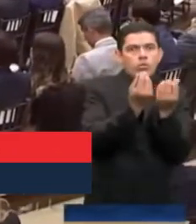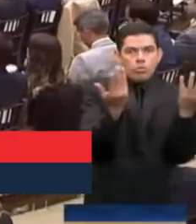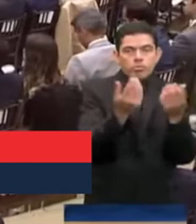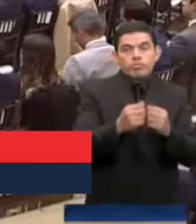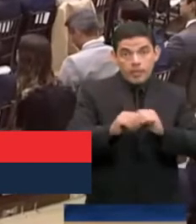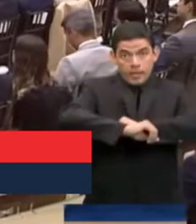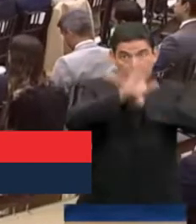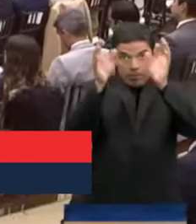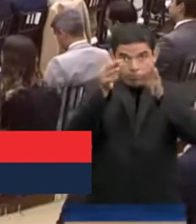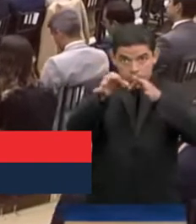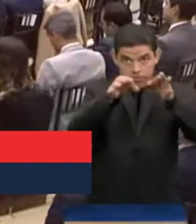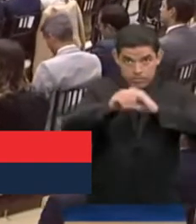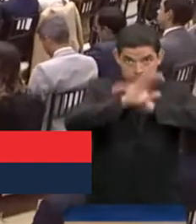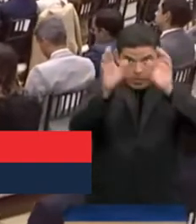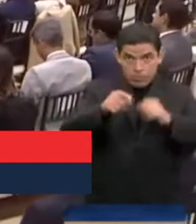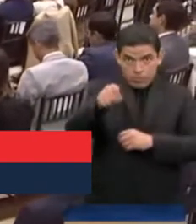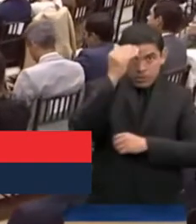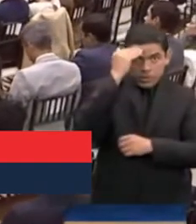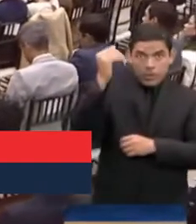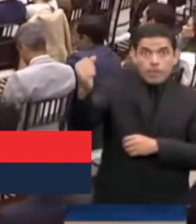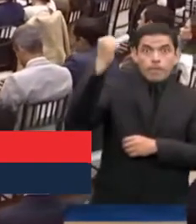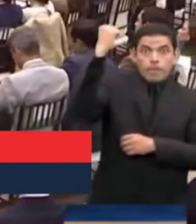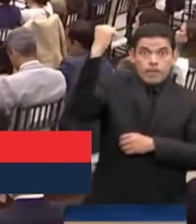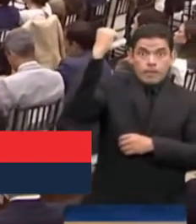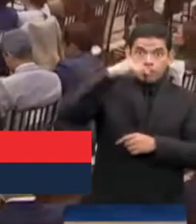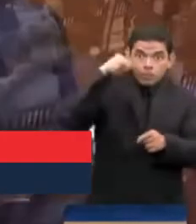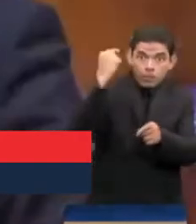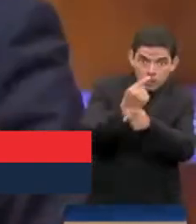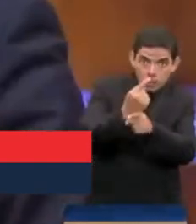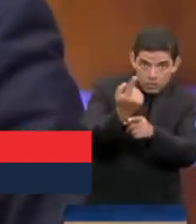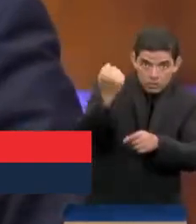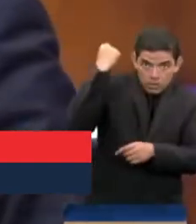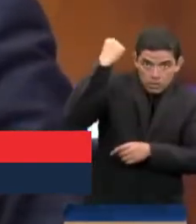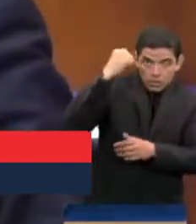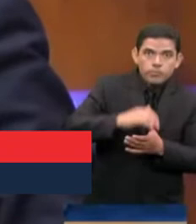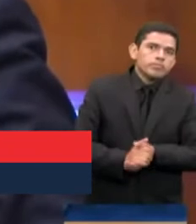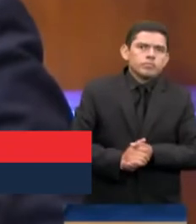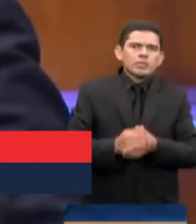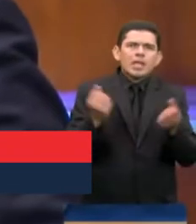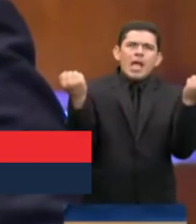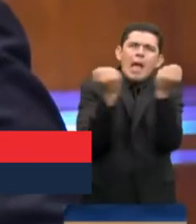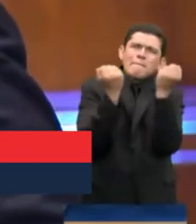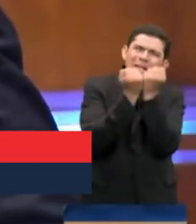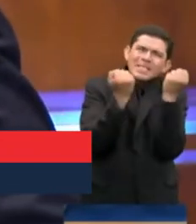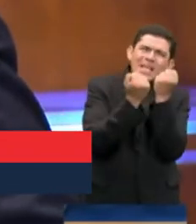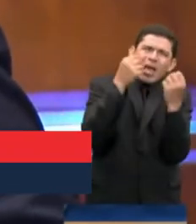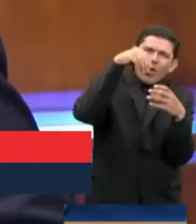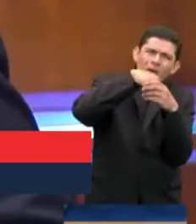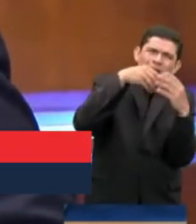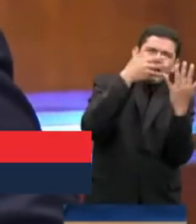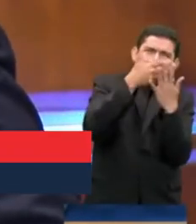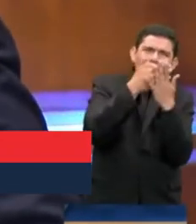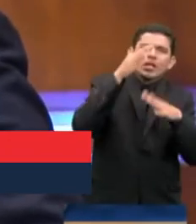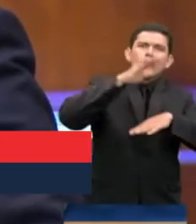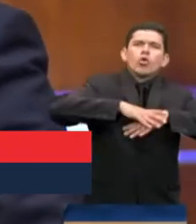Ecuador, que lo sepa, ustedes tienen derecho a conocer la realidad. El hacinamiento en las cárceles es producto